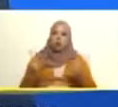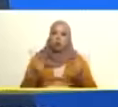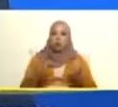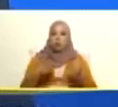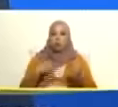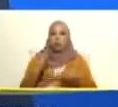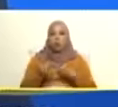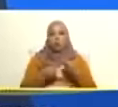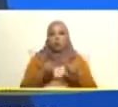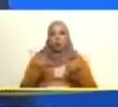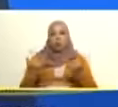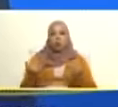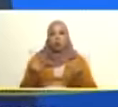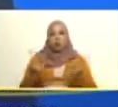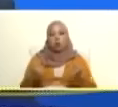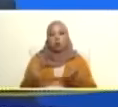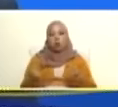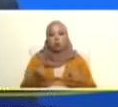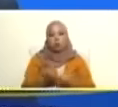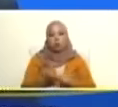poderosa, generadora de riqueza.